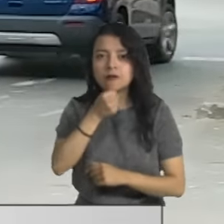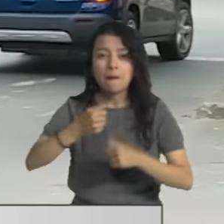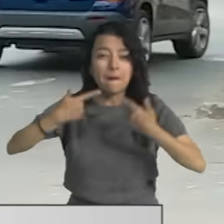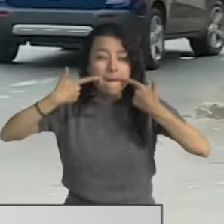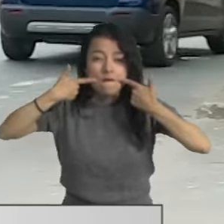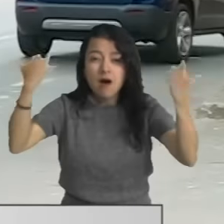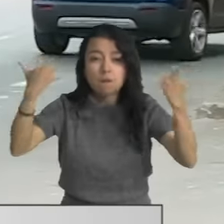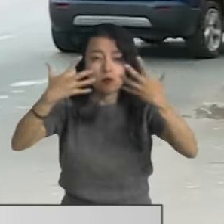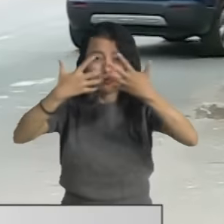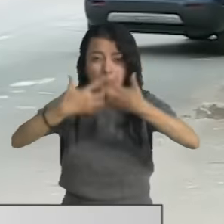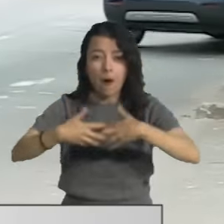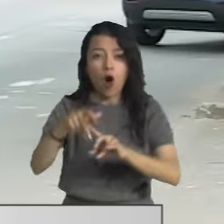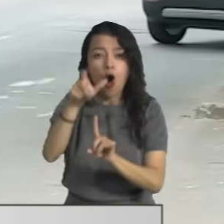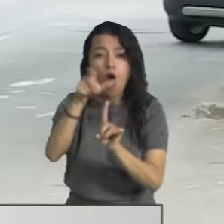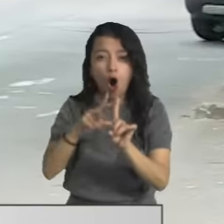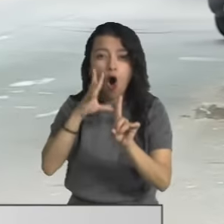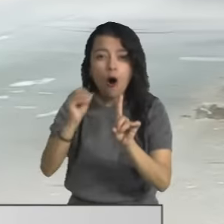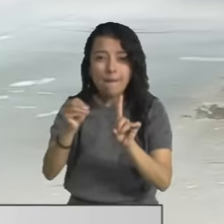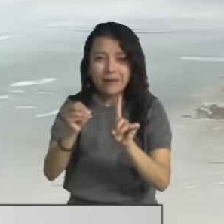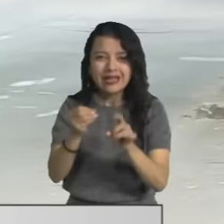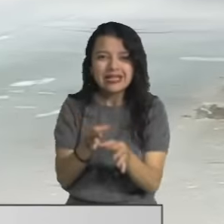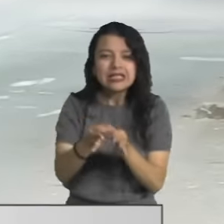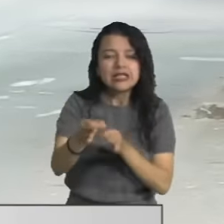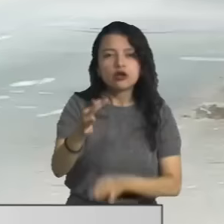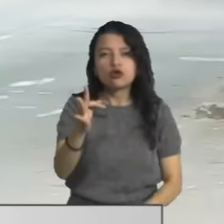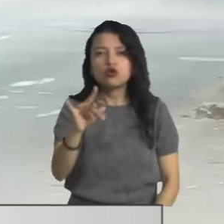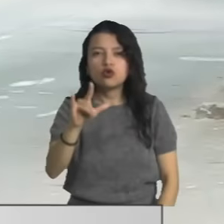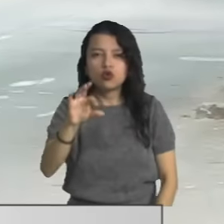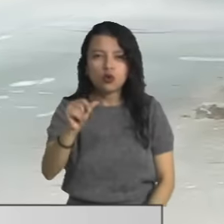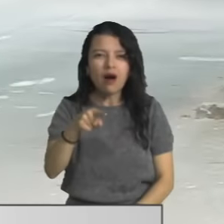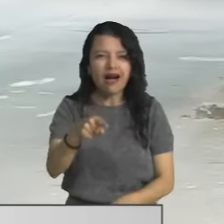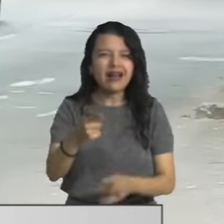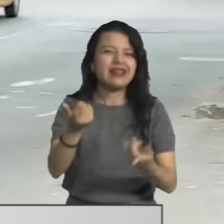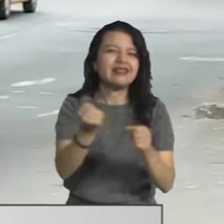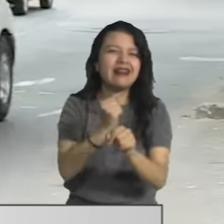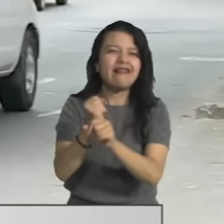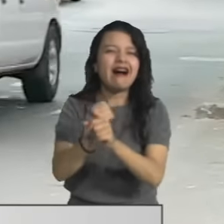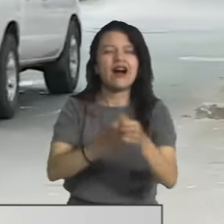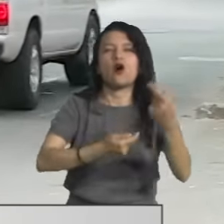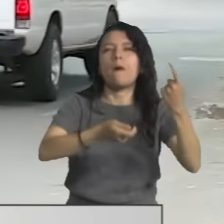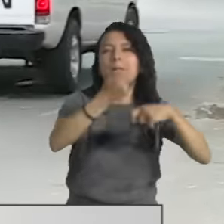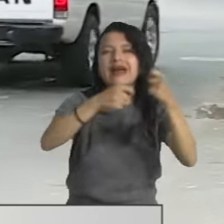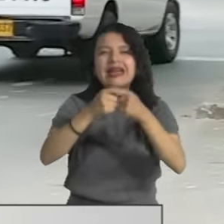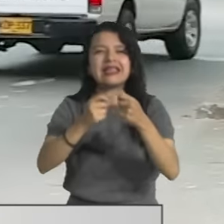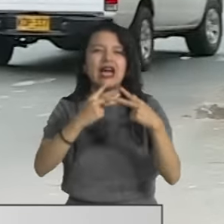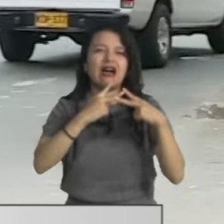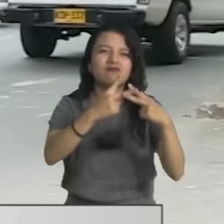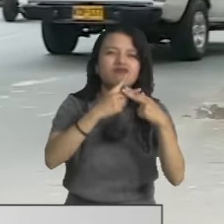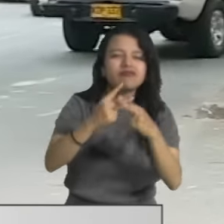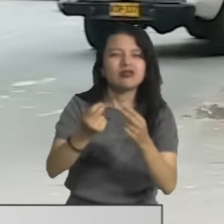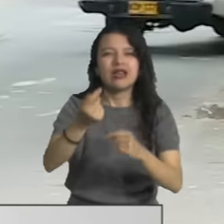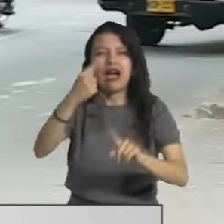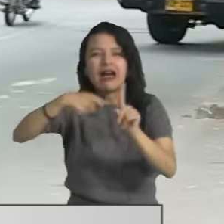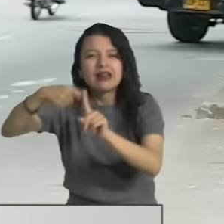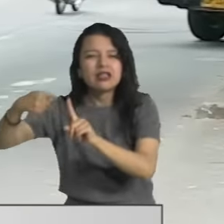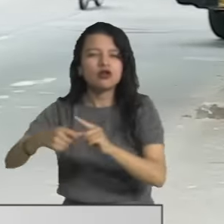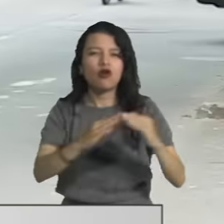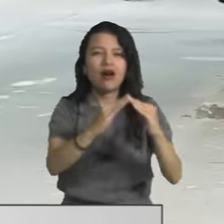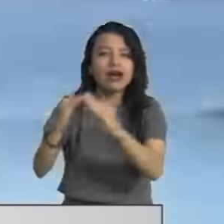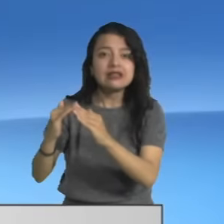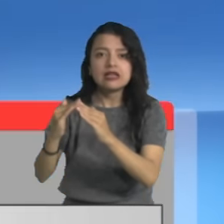reconocido empresario en el municipio de Tuluá dedicado al sector inmobiliario. Una estructura delincuencial del municipio se atribuyó el